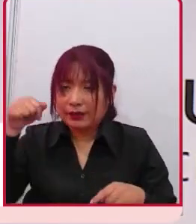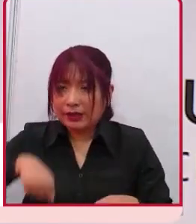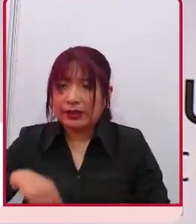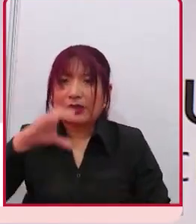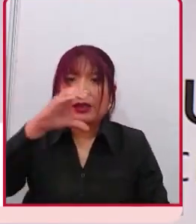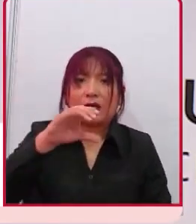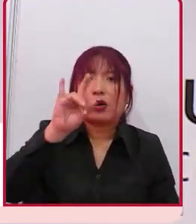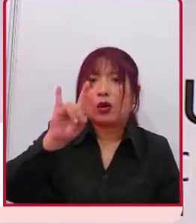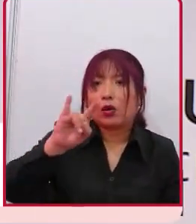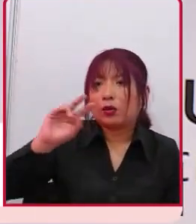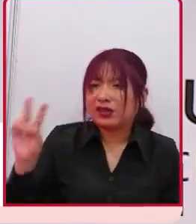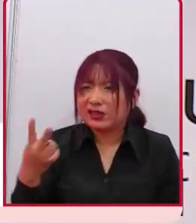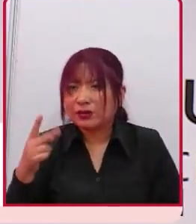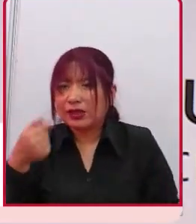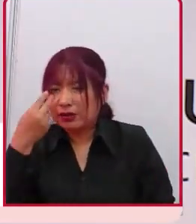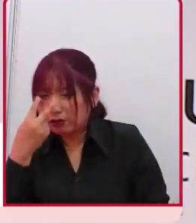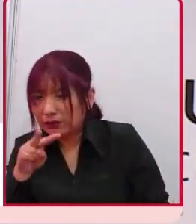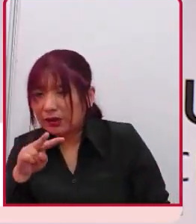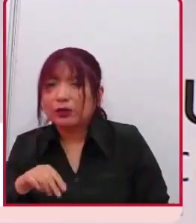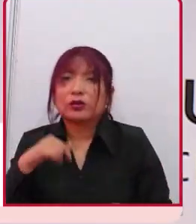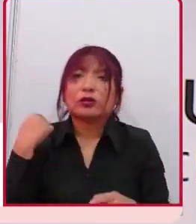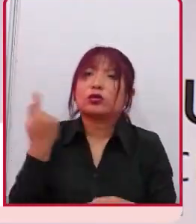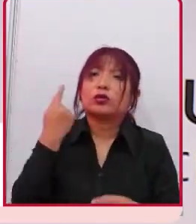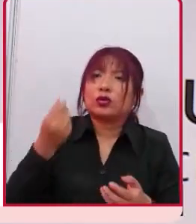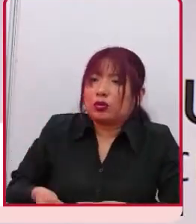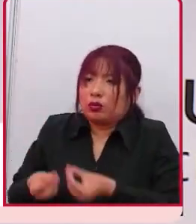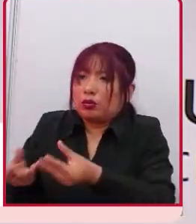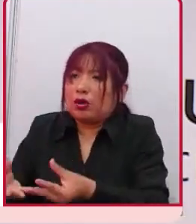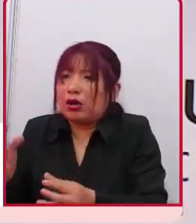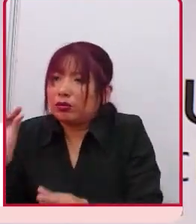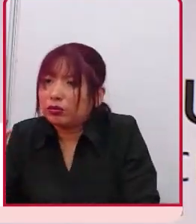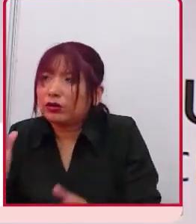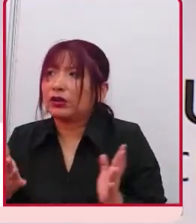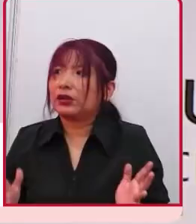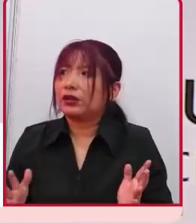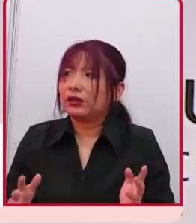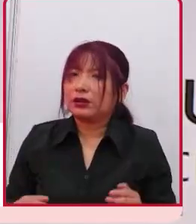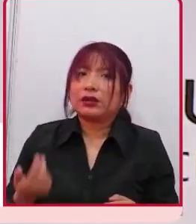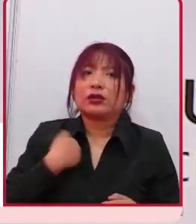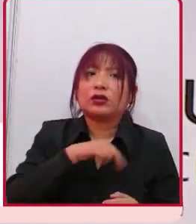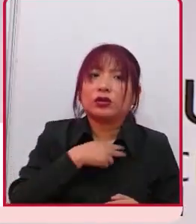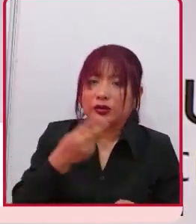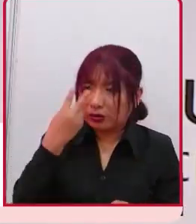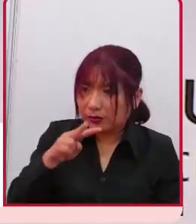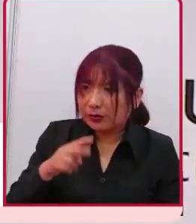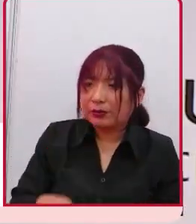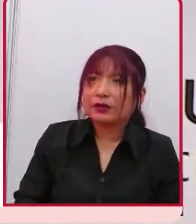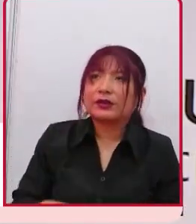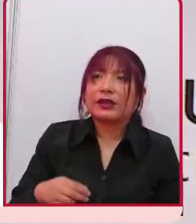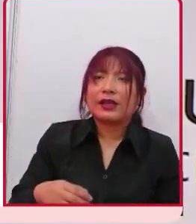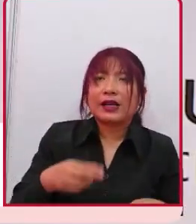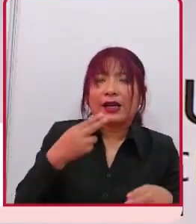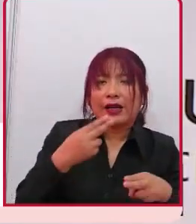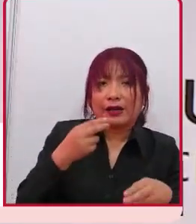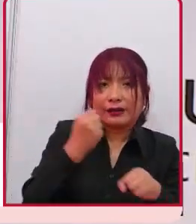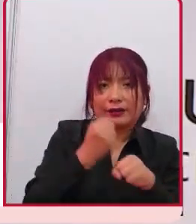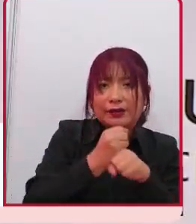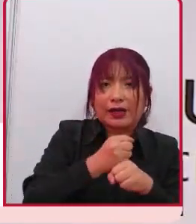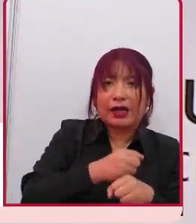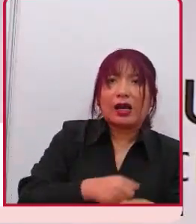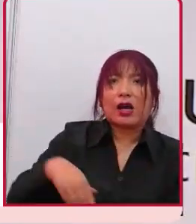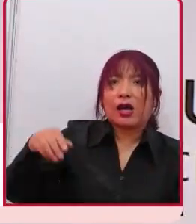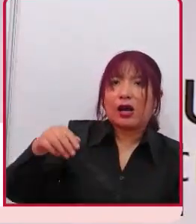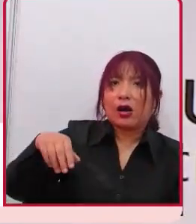secundarios solamente aporta una cantidad. Por eso es que se le denominó como estrategia Blue Sky, porque sí está contabilizado,